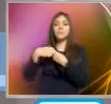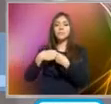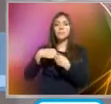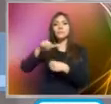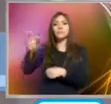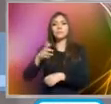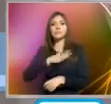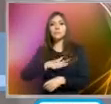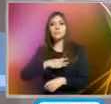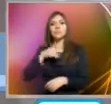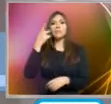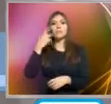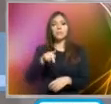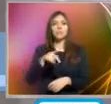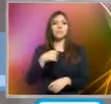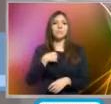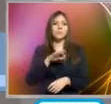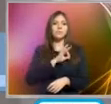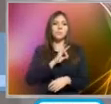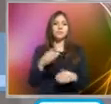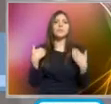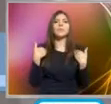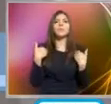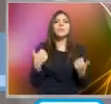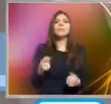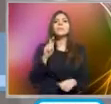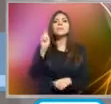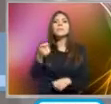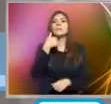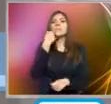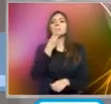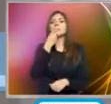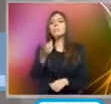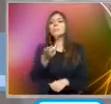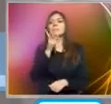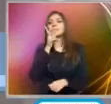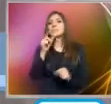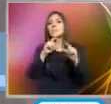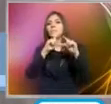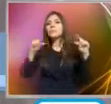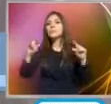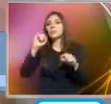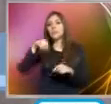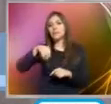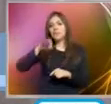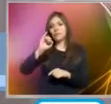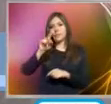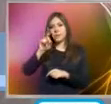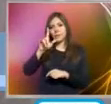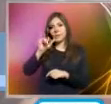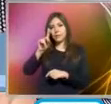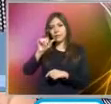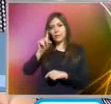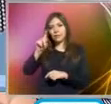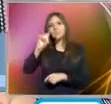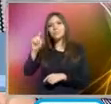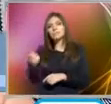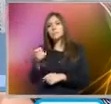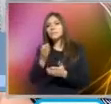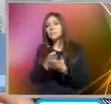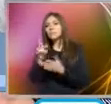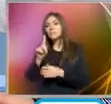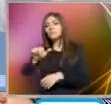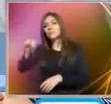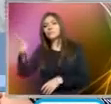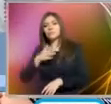en qué entiendo yo por infidelidad. Claro. Y entonces, si yo entiendo, ¿qué entiendo yo? Y entonces, a su vez, ¿qué entiende? Vamos a hablar en el término